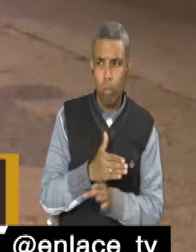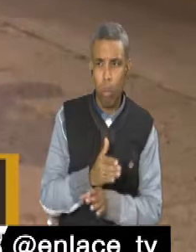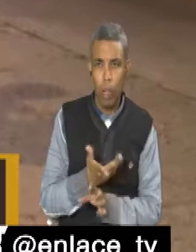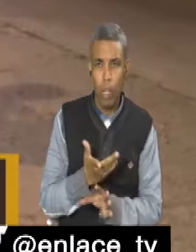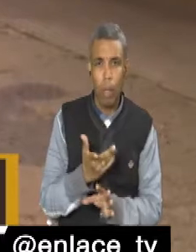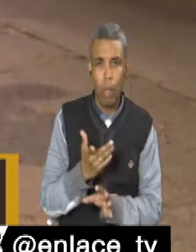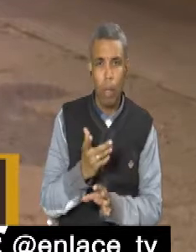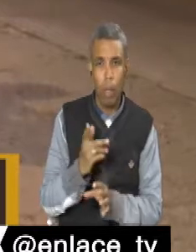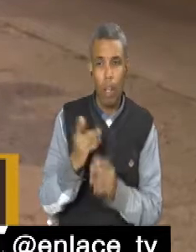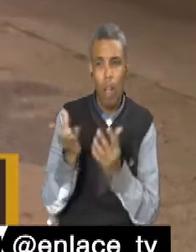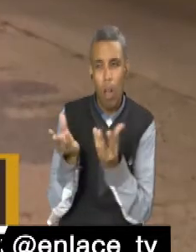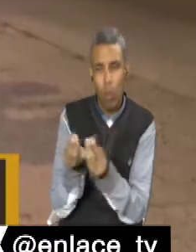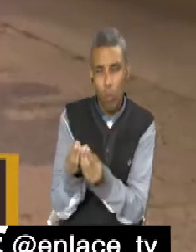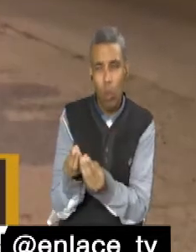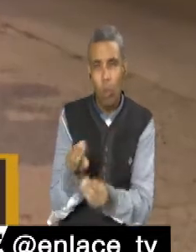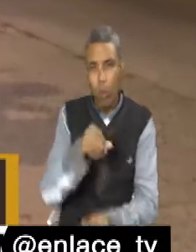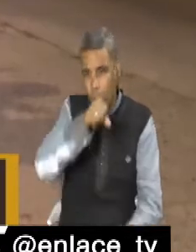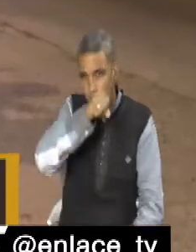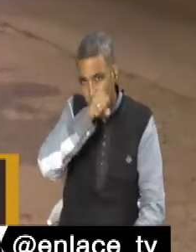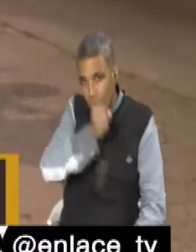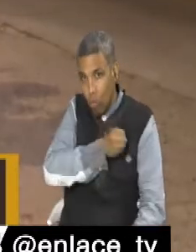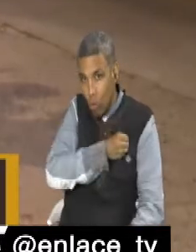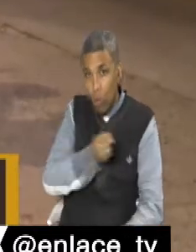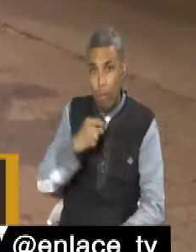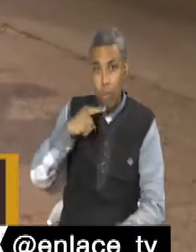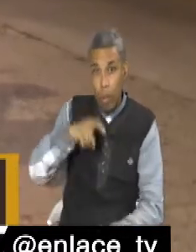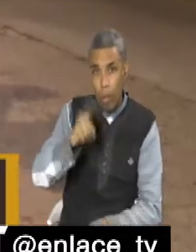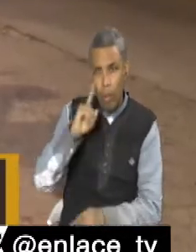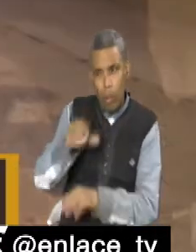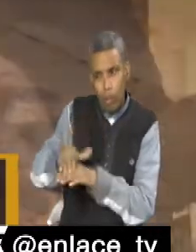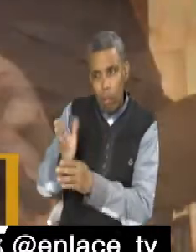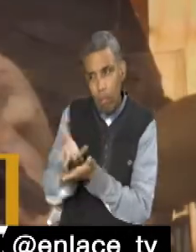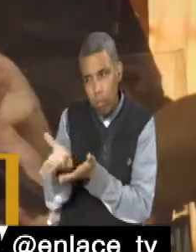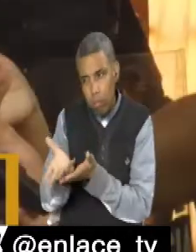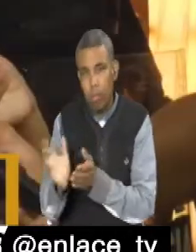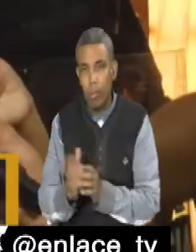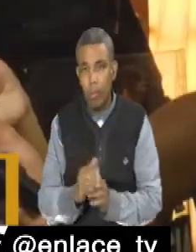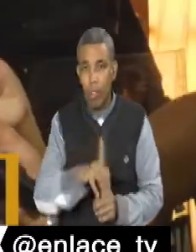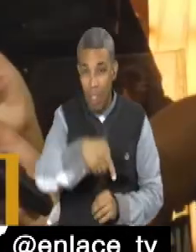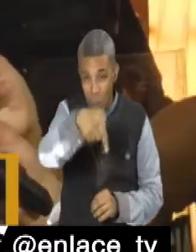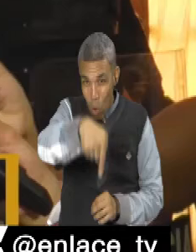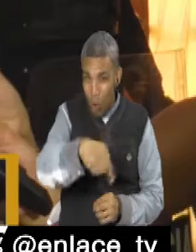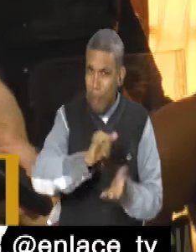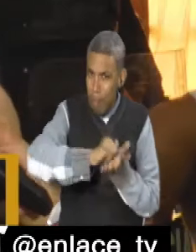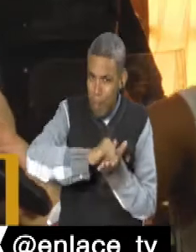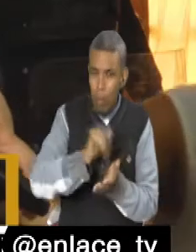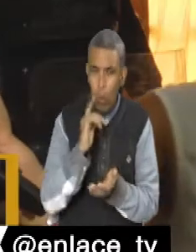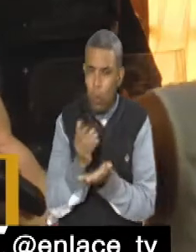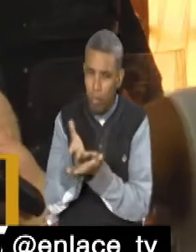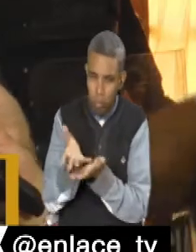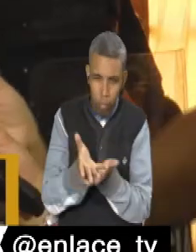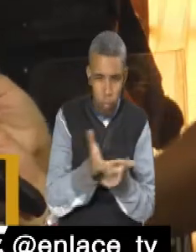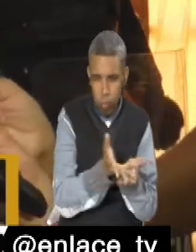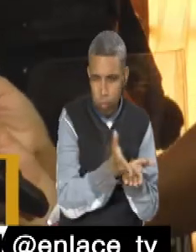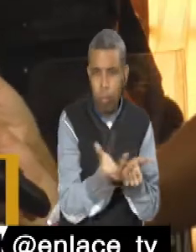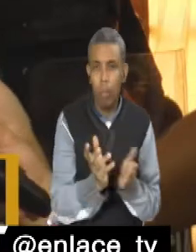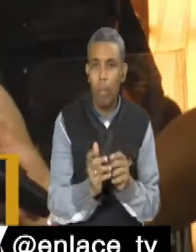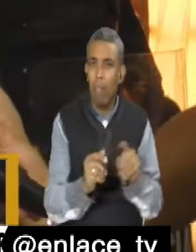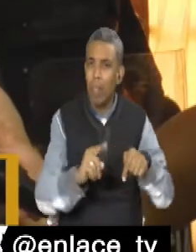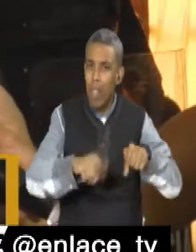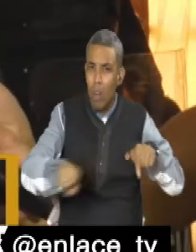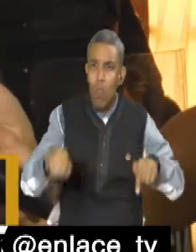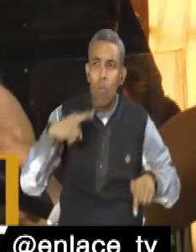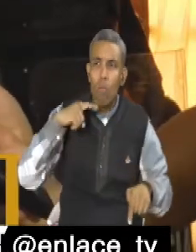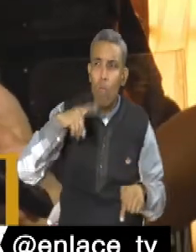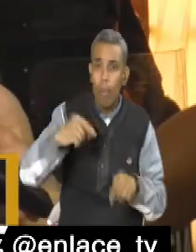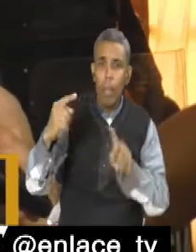del Bucaramanga, y hoy también vamos a estar monitoreando este tema. Algunas personas pues ya vienen de la ciudad de